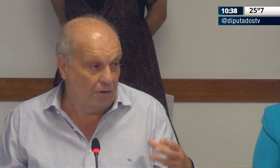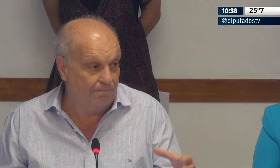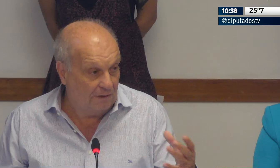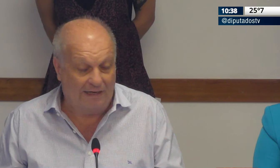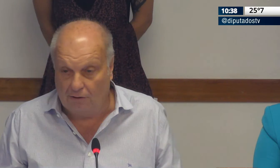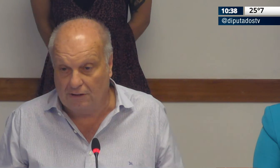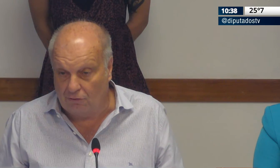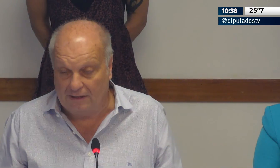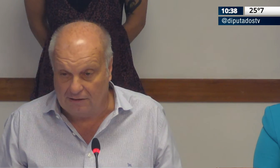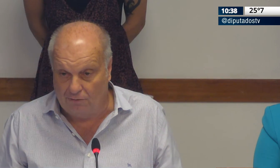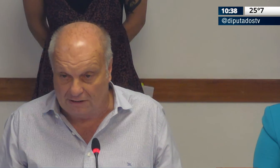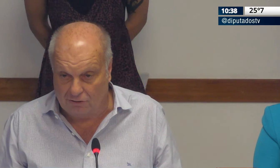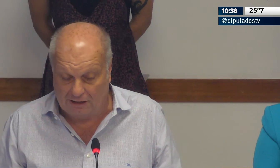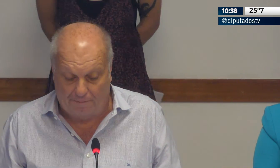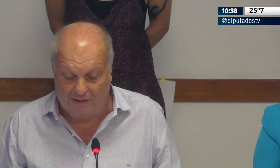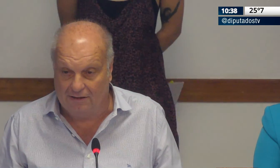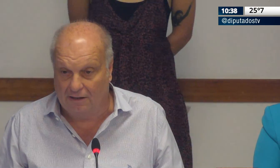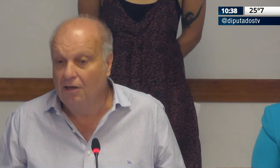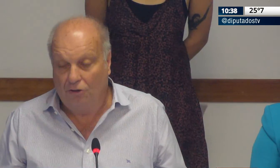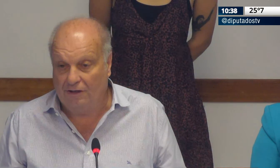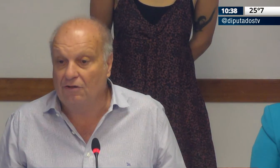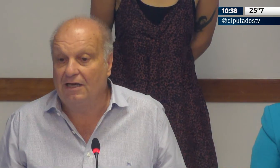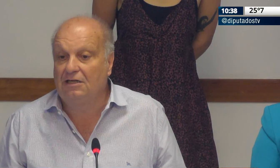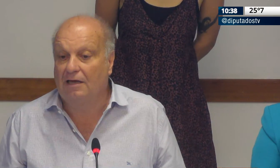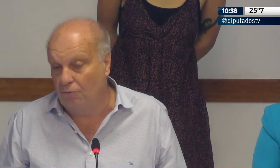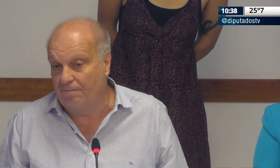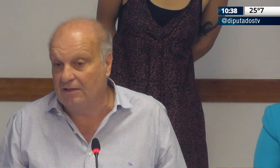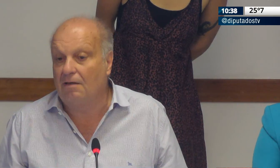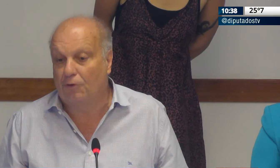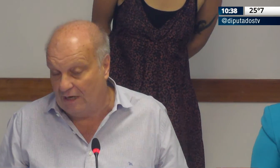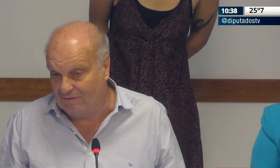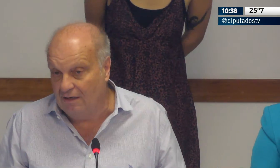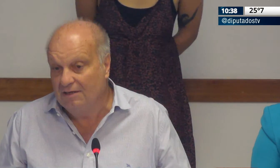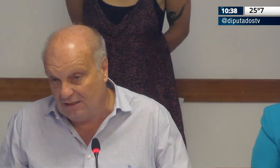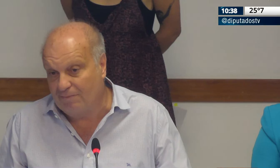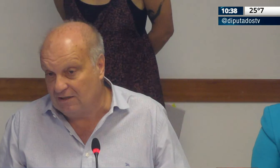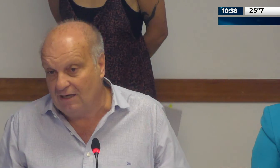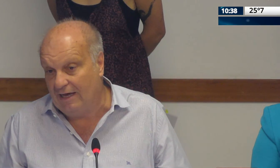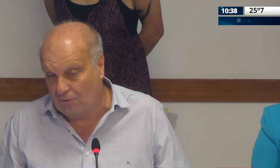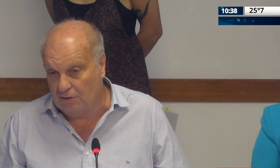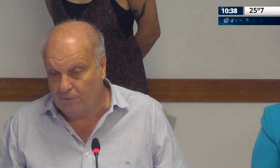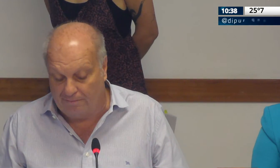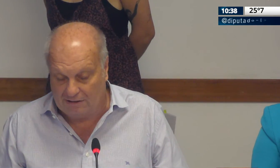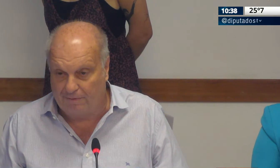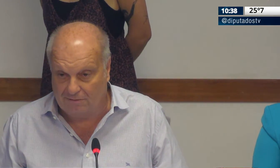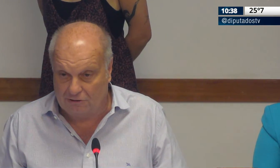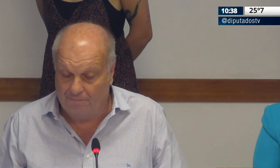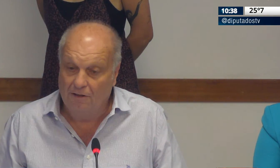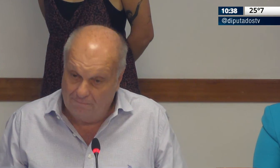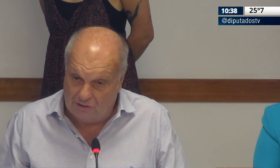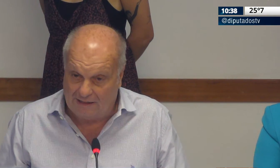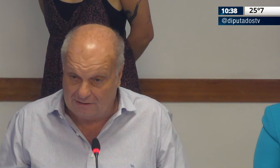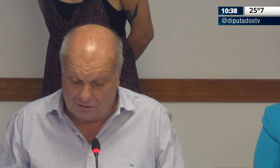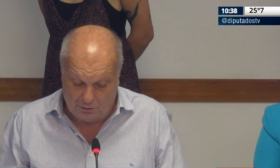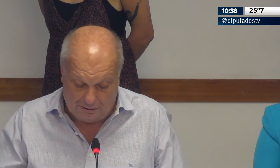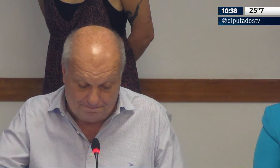esto requiere un trabajo legislativo que entiendo que tenemos pendiente, lo que no quiere decir que es muy importante siempre señalar cuando hay un problema de estado de preservación.